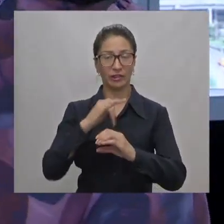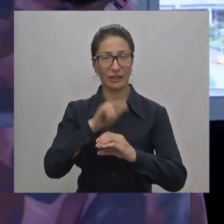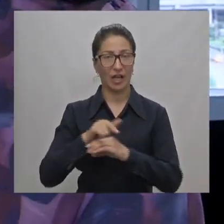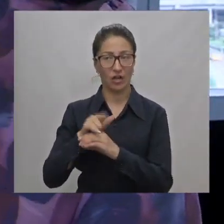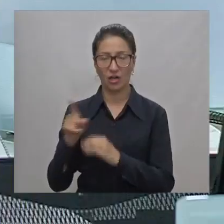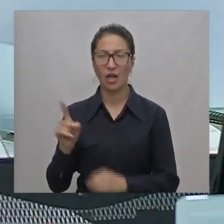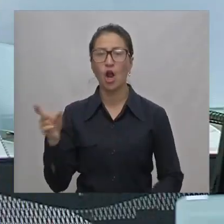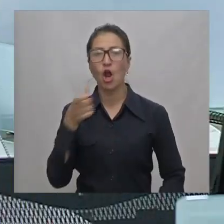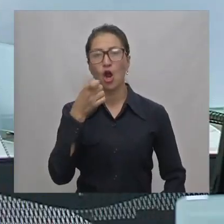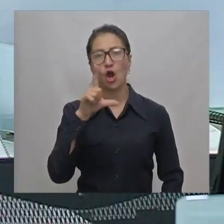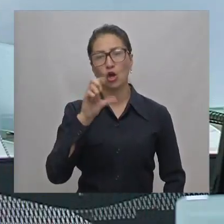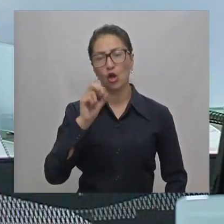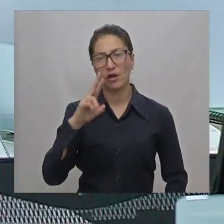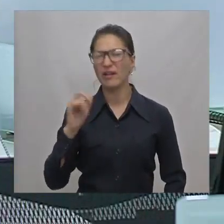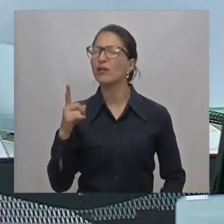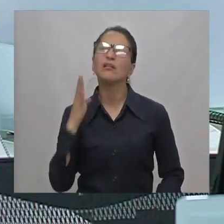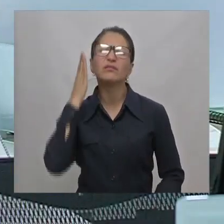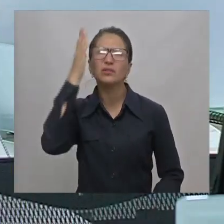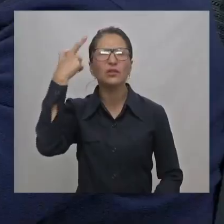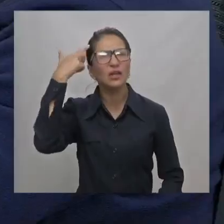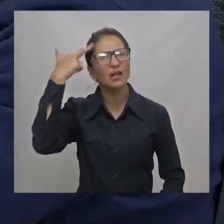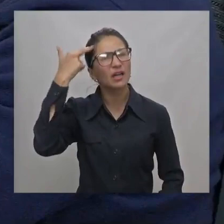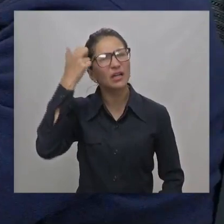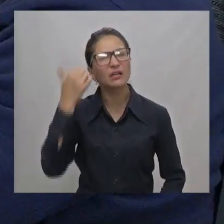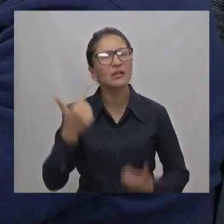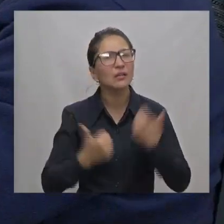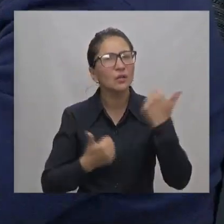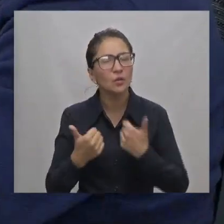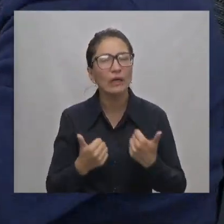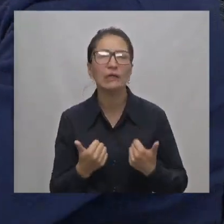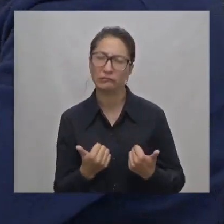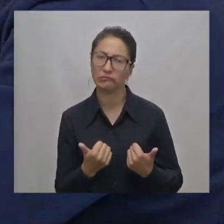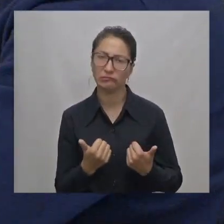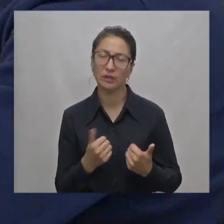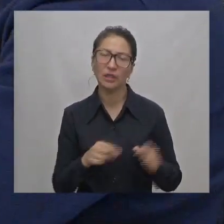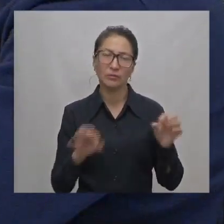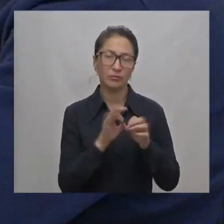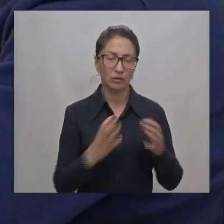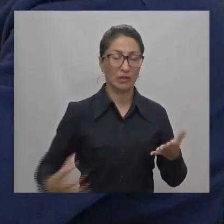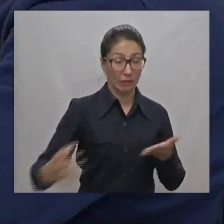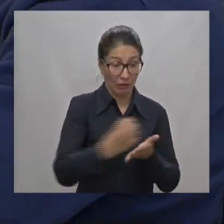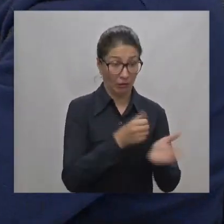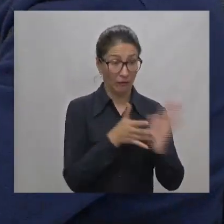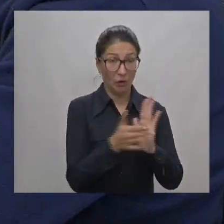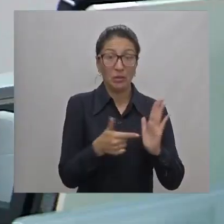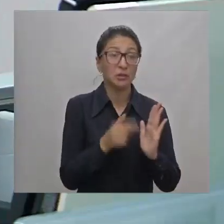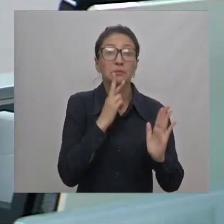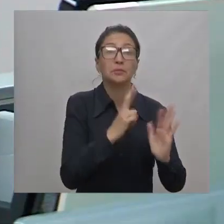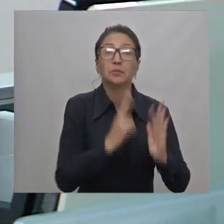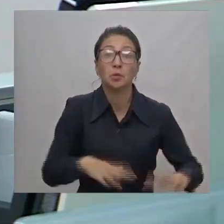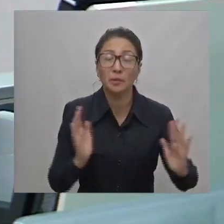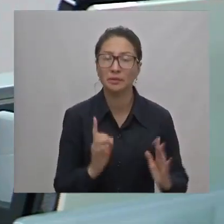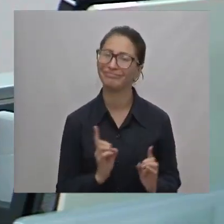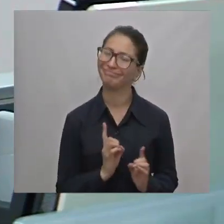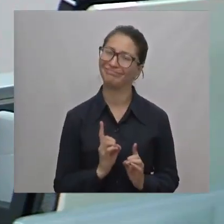Alonso Másvela, los principales logros de la Contraloría van más allá de los resultados que arrojan las auditorías y diferentes procesos que